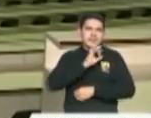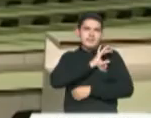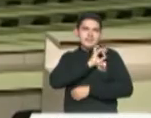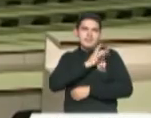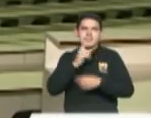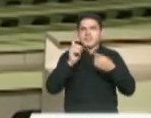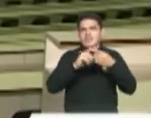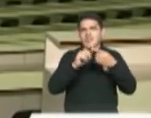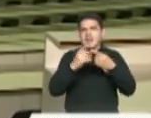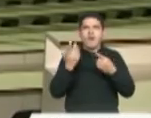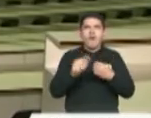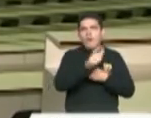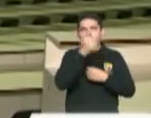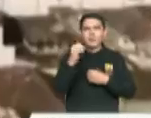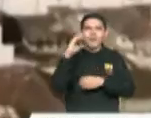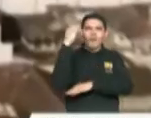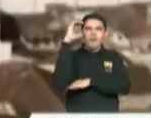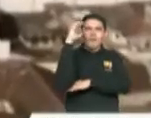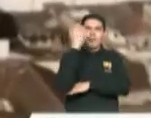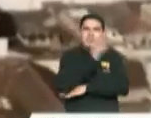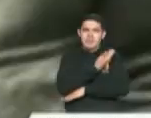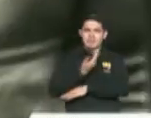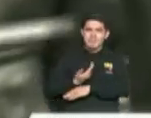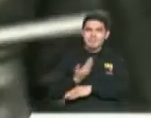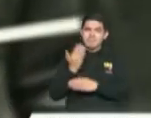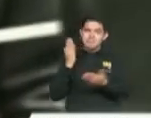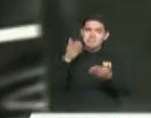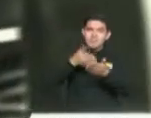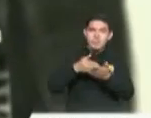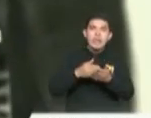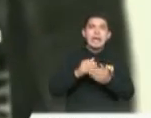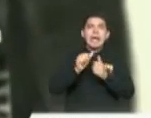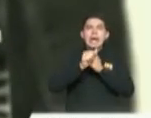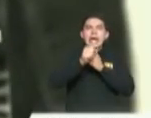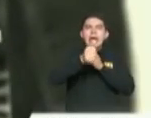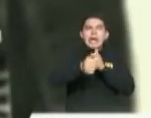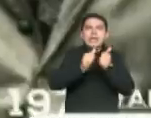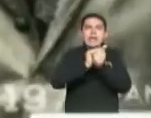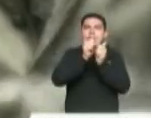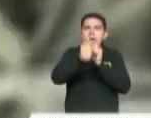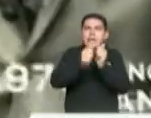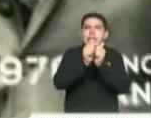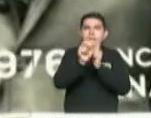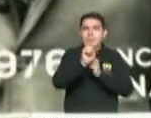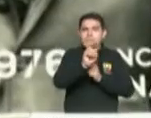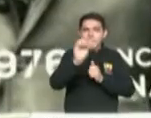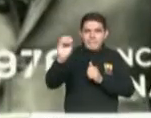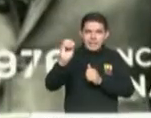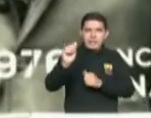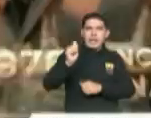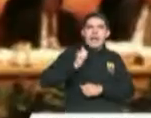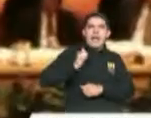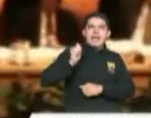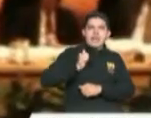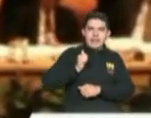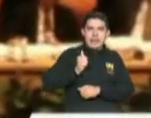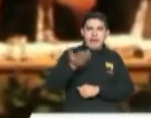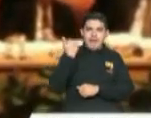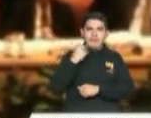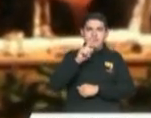juan manuel santos de colombia esta cita que se realiza cada 20 años tuvo como usted de vancouver canadá en